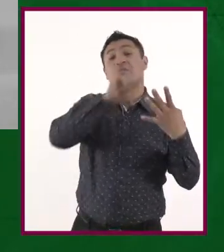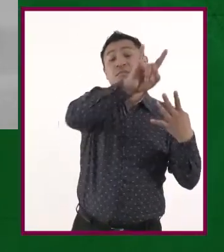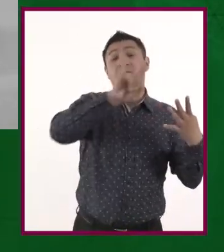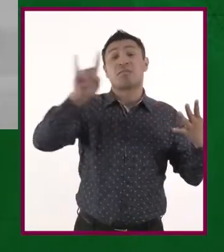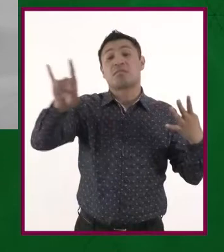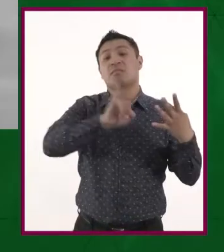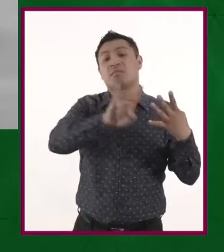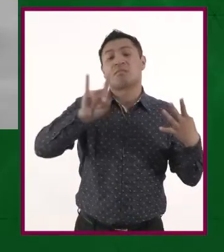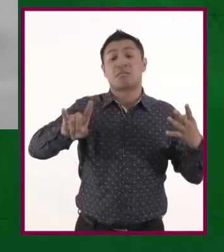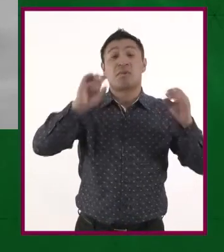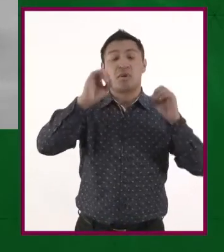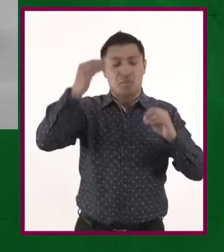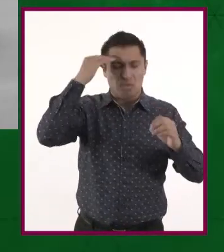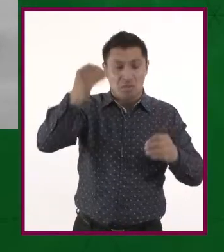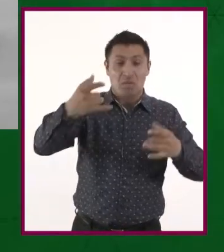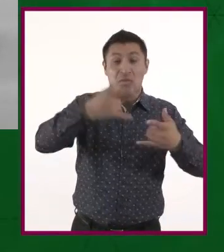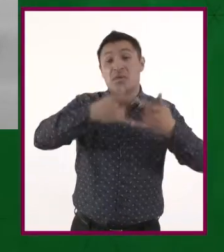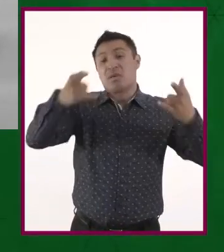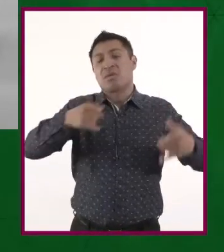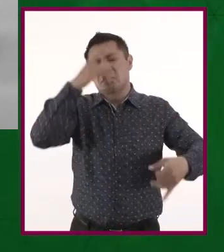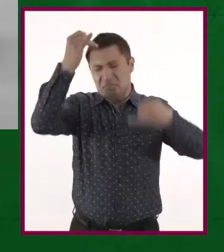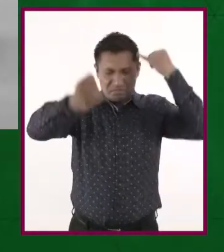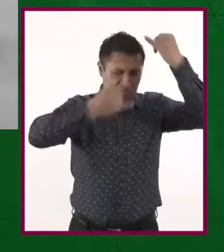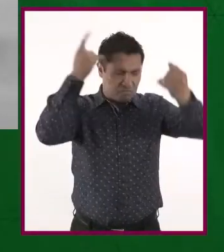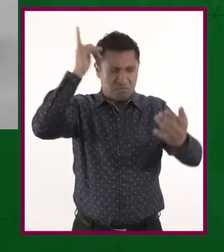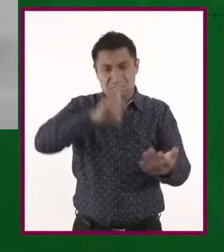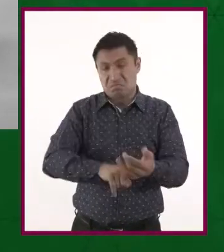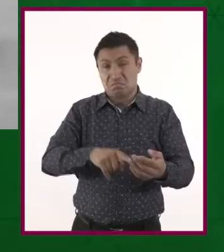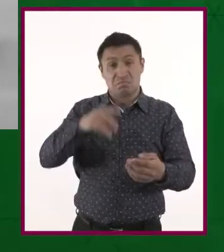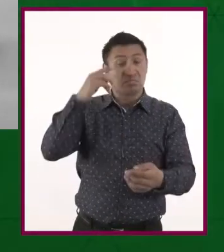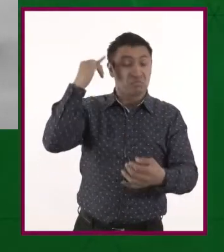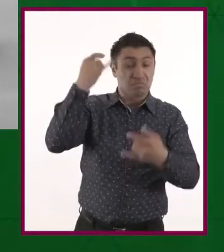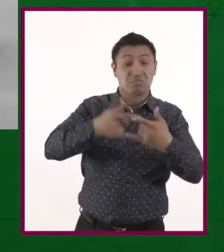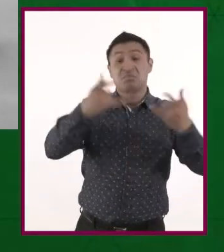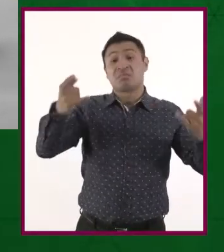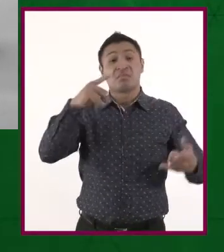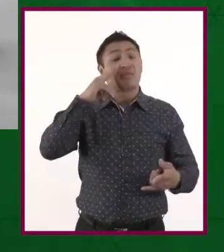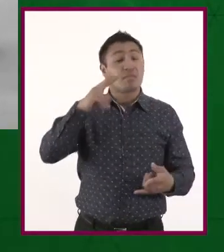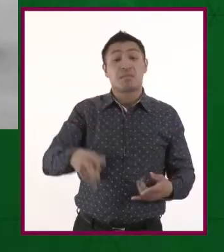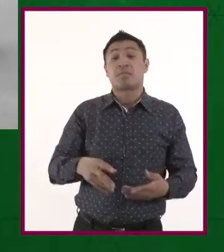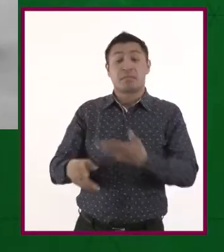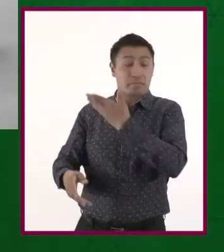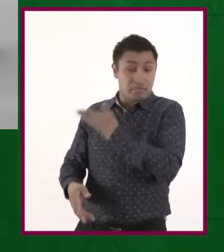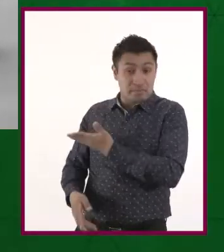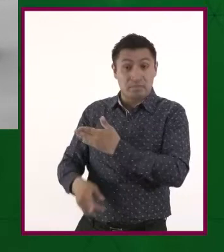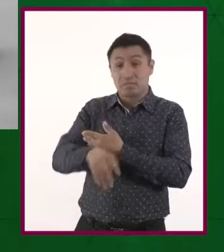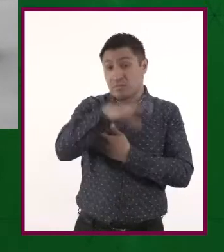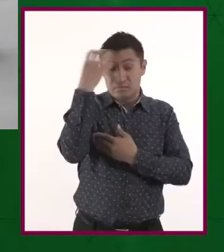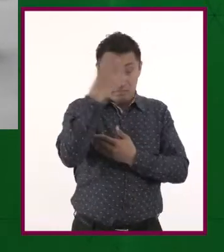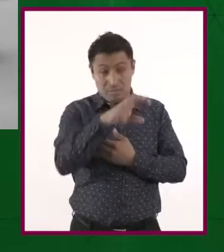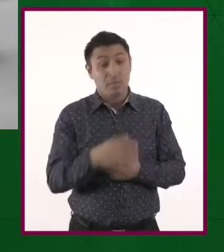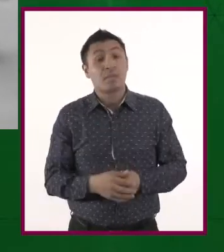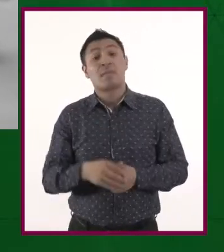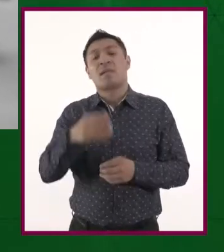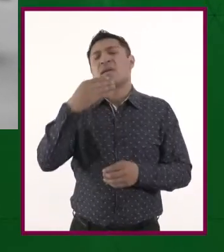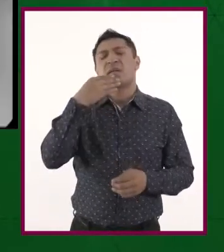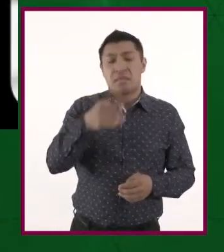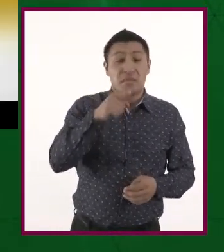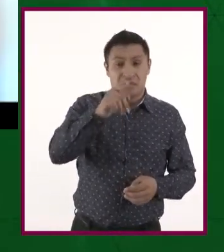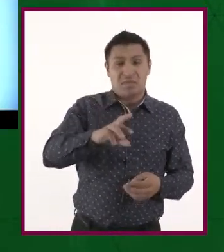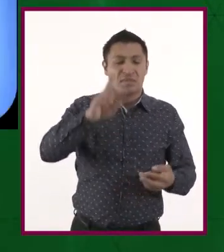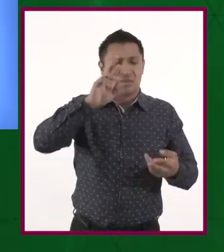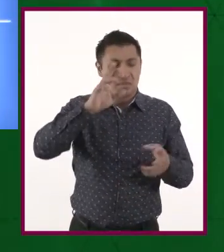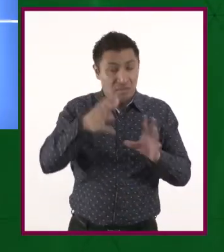de la historia que te imagines a partir de la fotografía, que sean ilustraciones mostradas en secuencia y que guíen tu